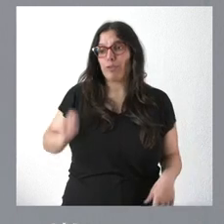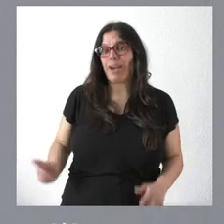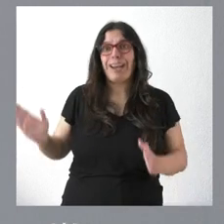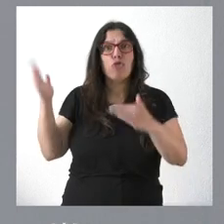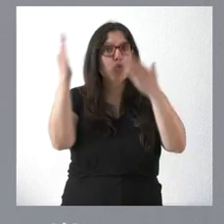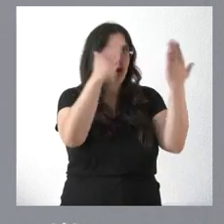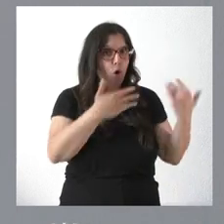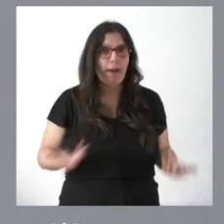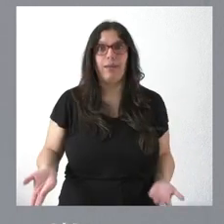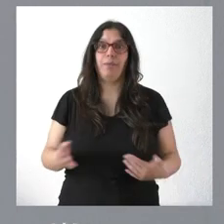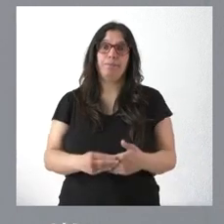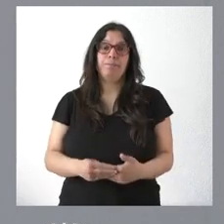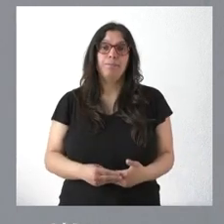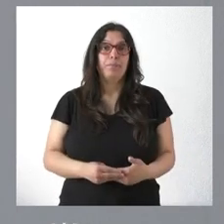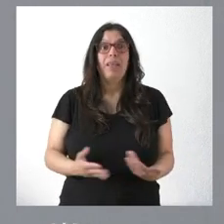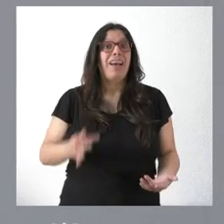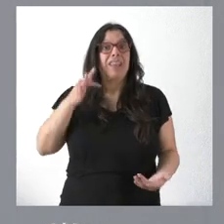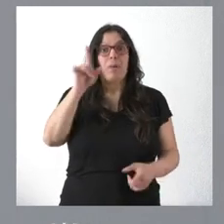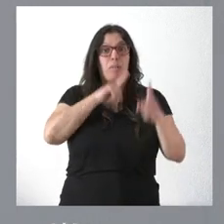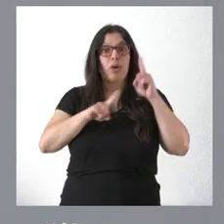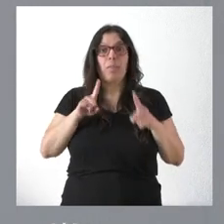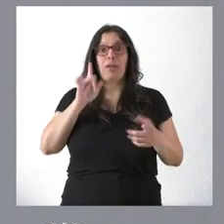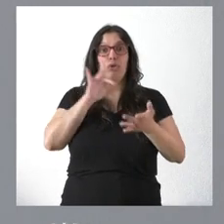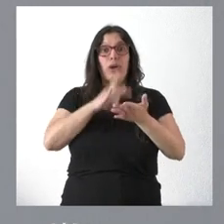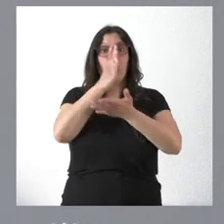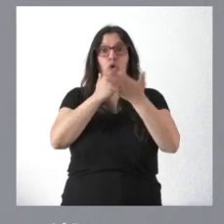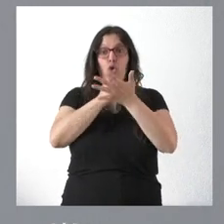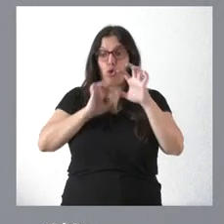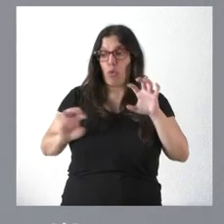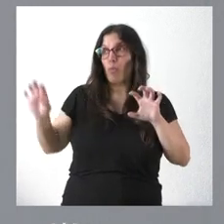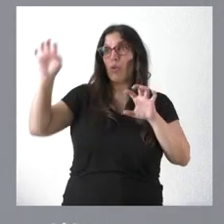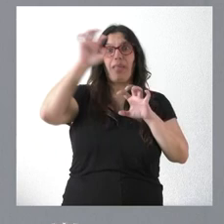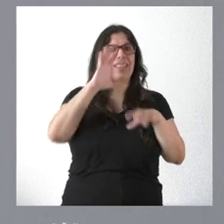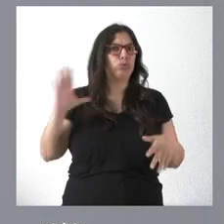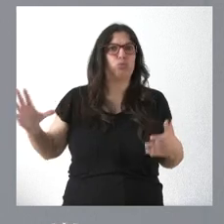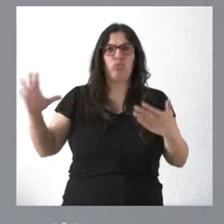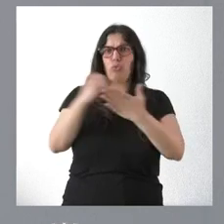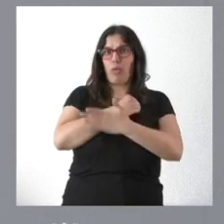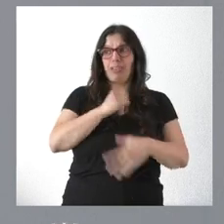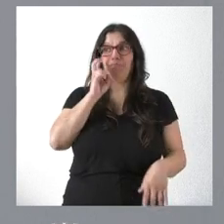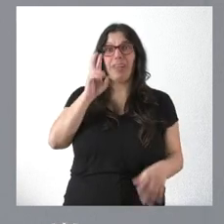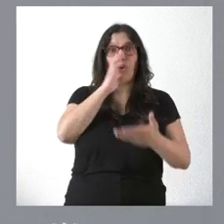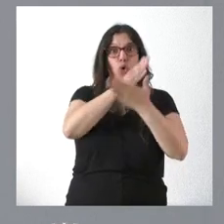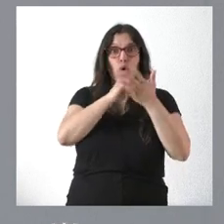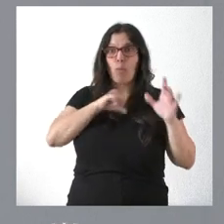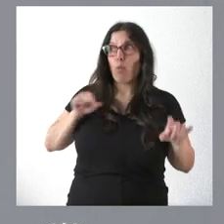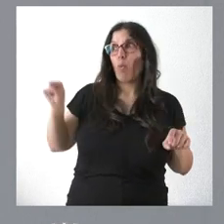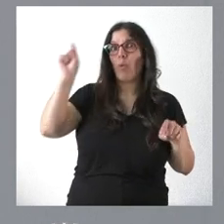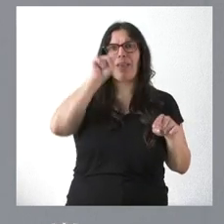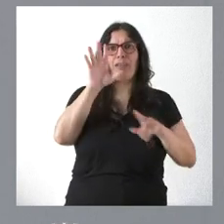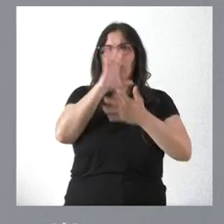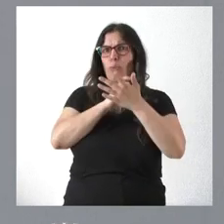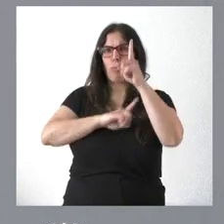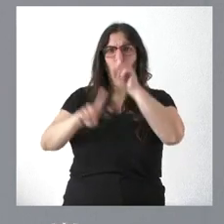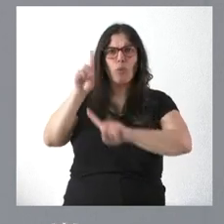además, en todas las comunidades autónomas. Si ustedes hacen un repaso por todas las comunidades autónomas, verán que en todas hay problemas, que en